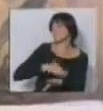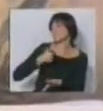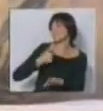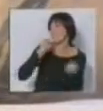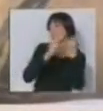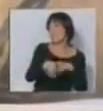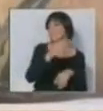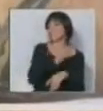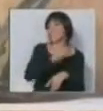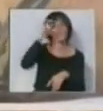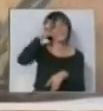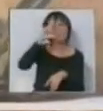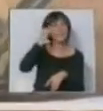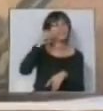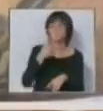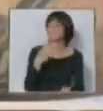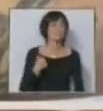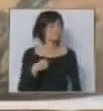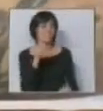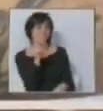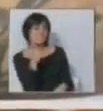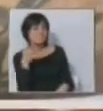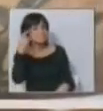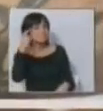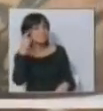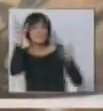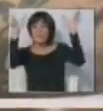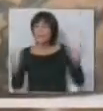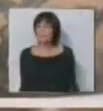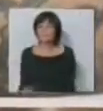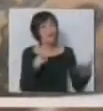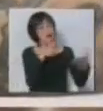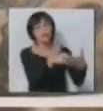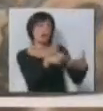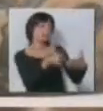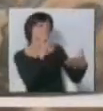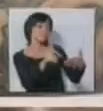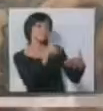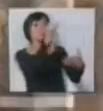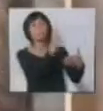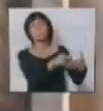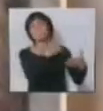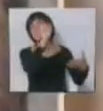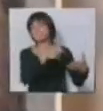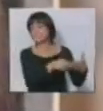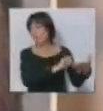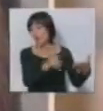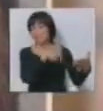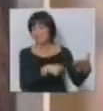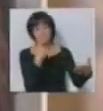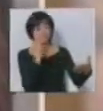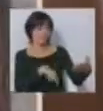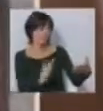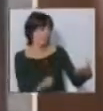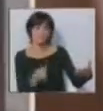no sé. No me los imagino haciendo la lista de invitados y diciendo, no, al tío del interior no lo invitemos porque no nos alcanza.